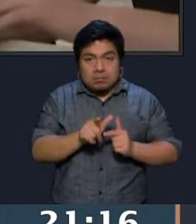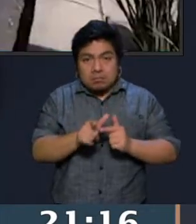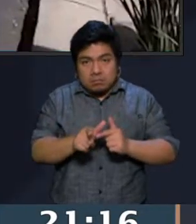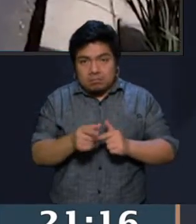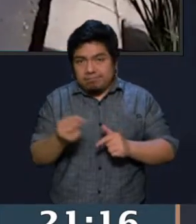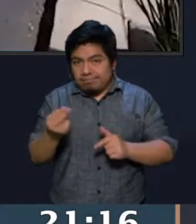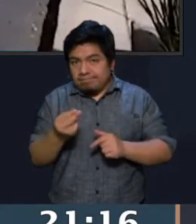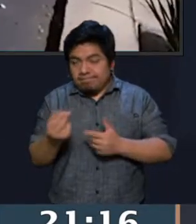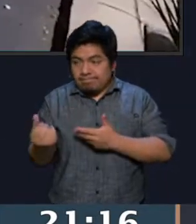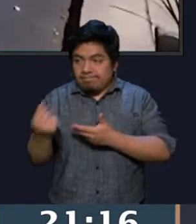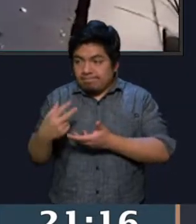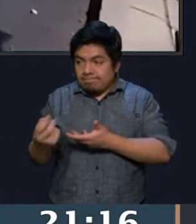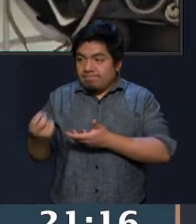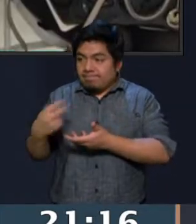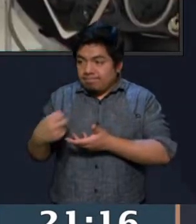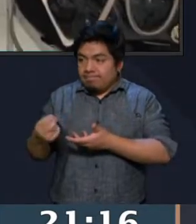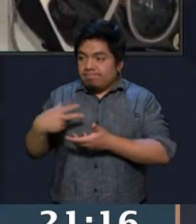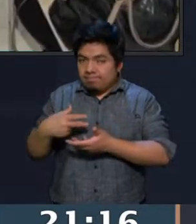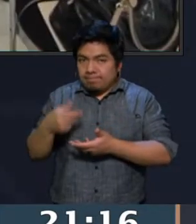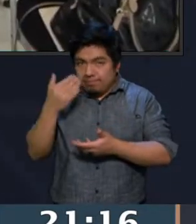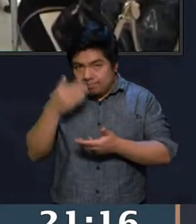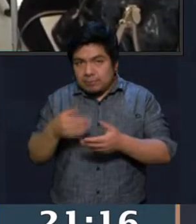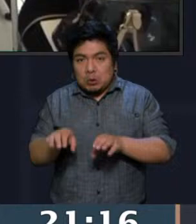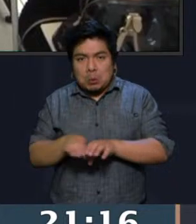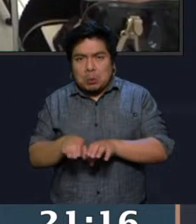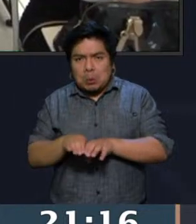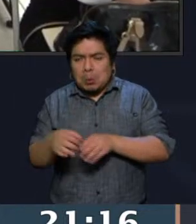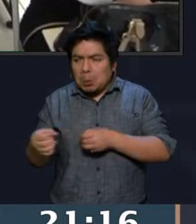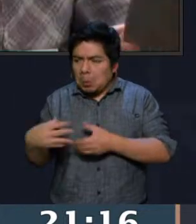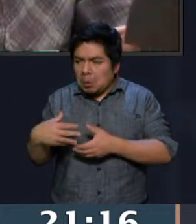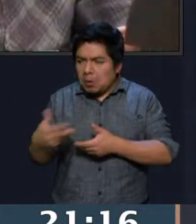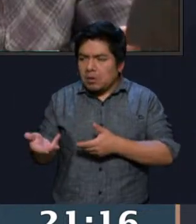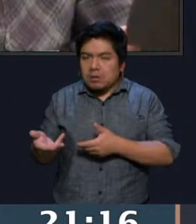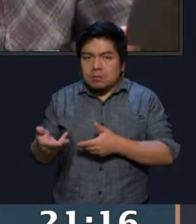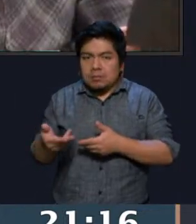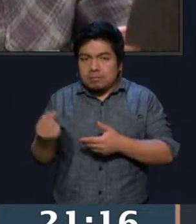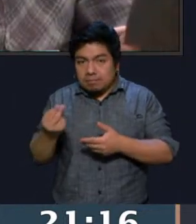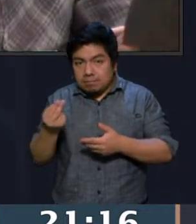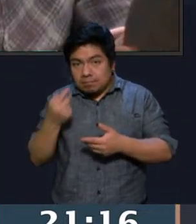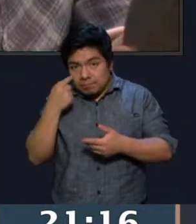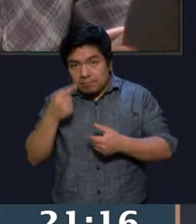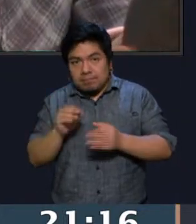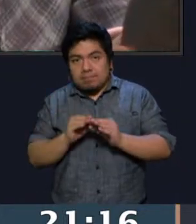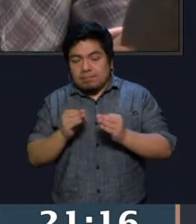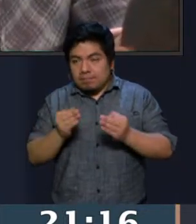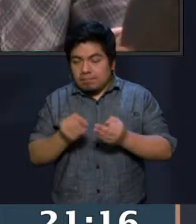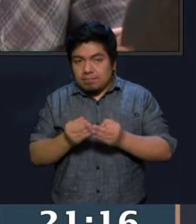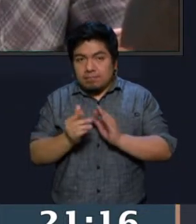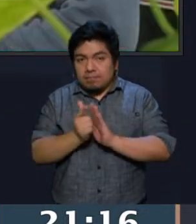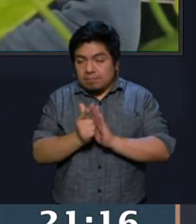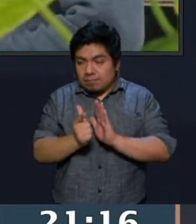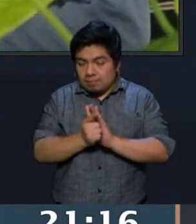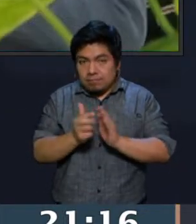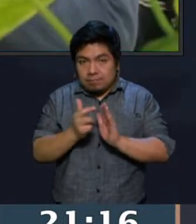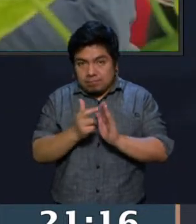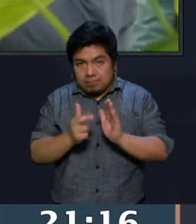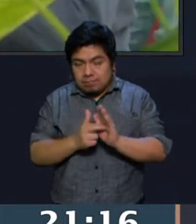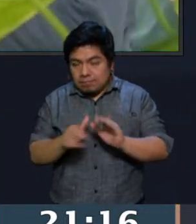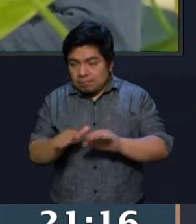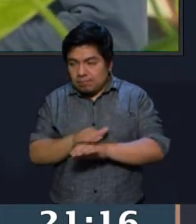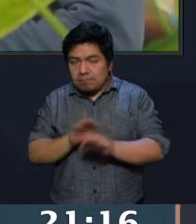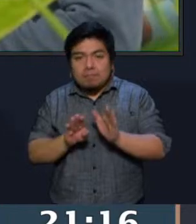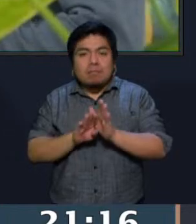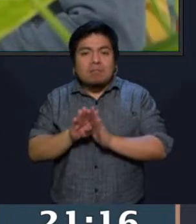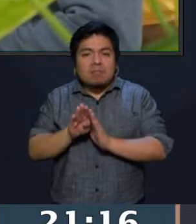que haya ingresos sostenibles en el tiempo y esos para construirlos, pues se puede hacer a través de una reforma fiscal progresiva. ¿Qué quiere decir una